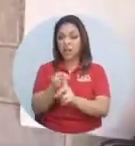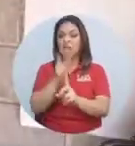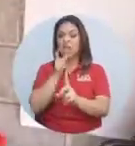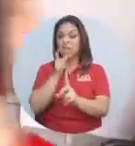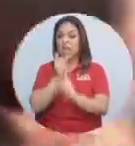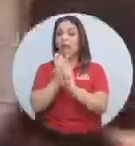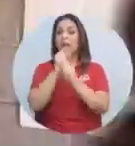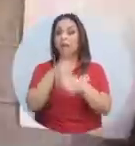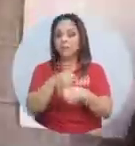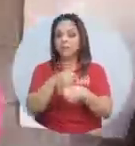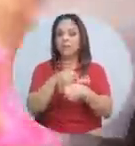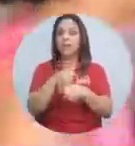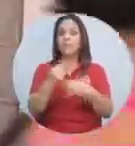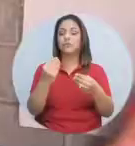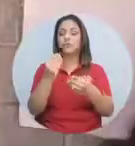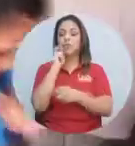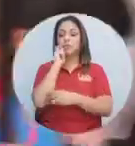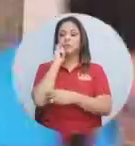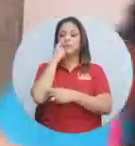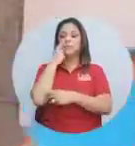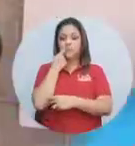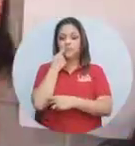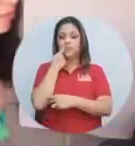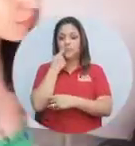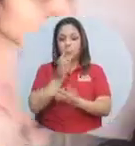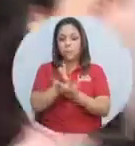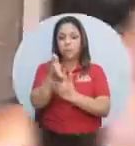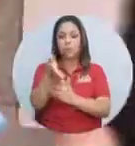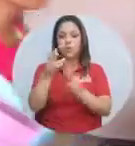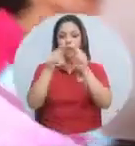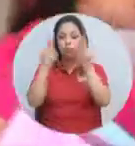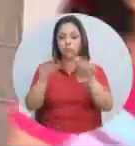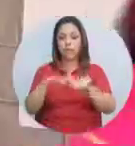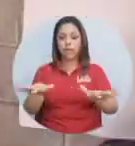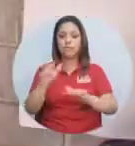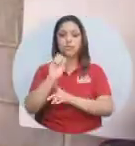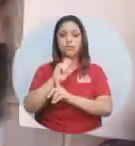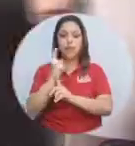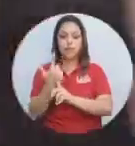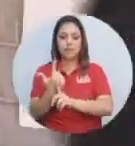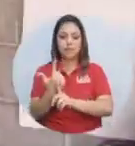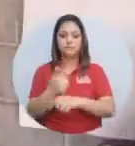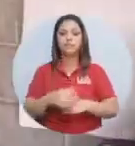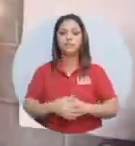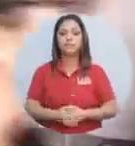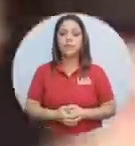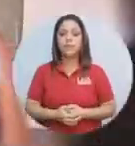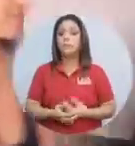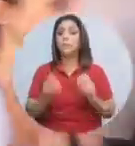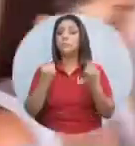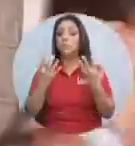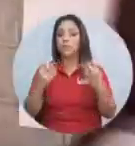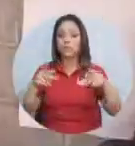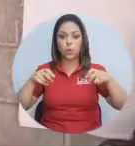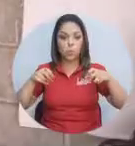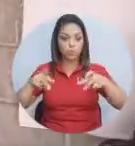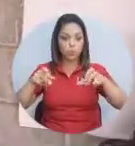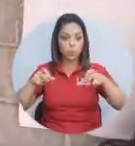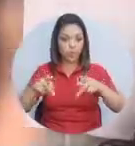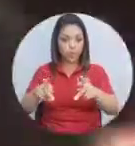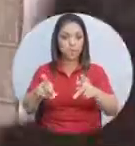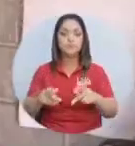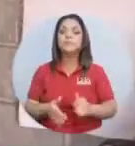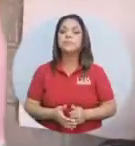formas que pueden ejercer violencia a través de las redes sociales, ¿verdad? En muchas